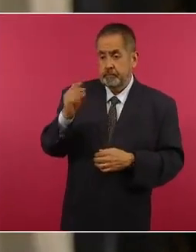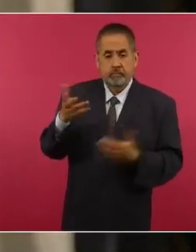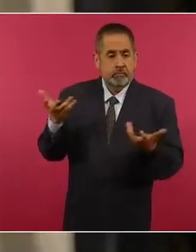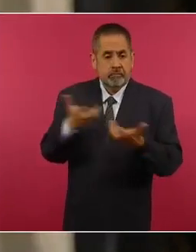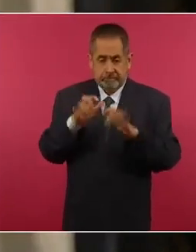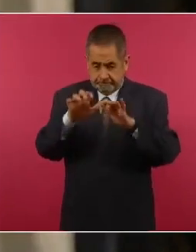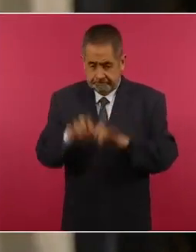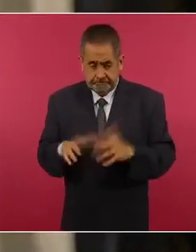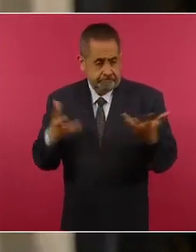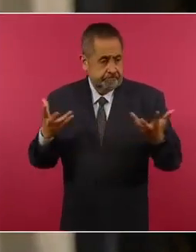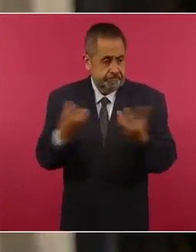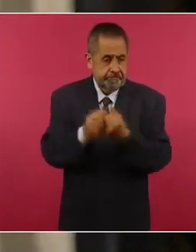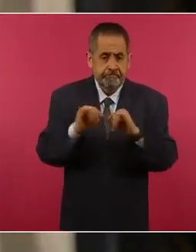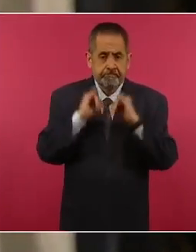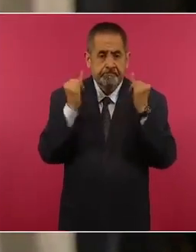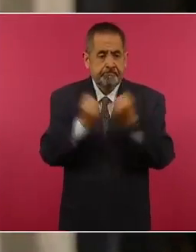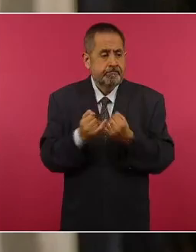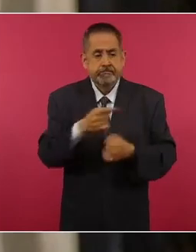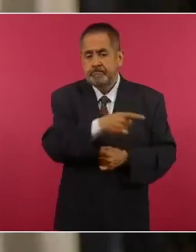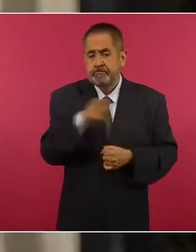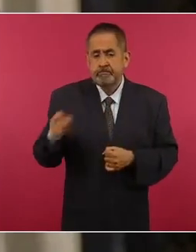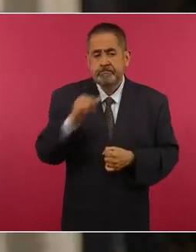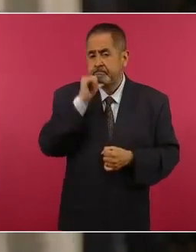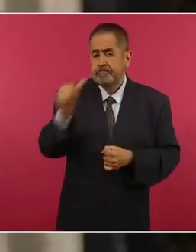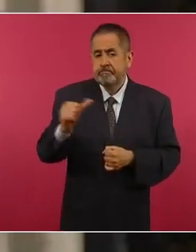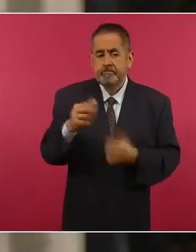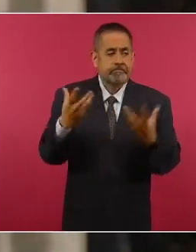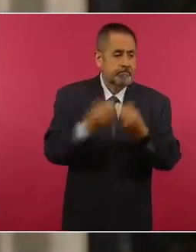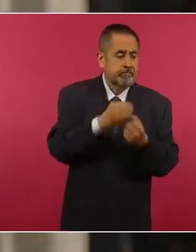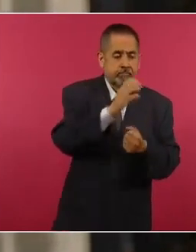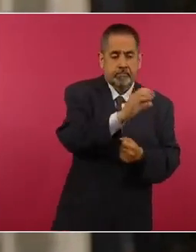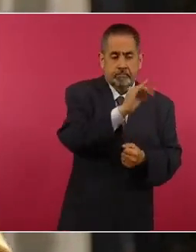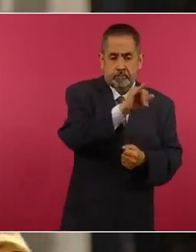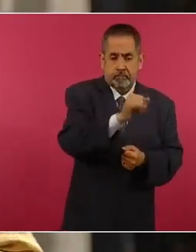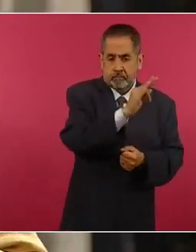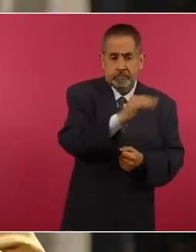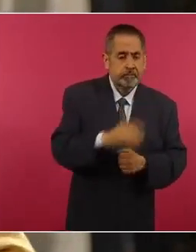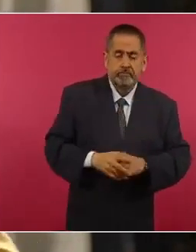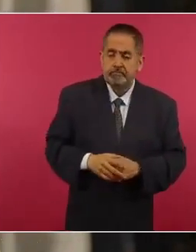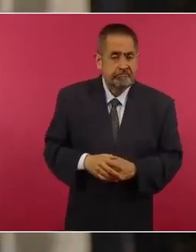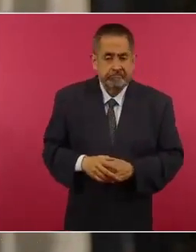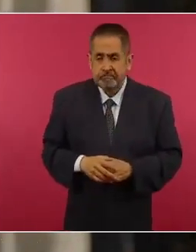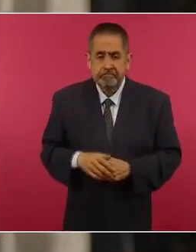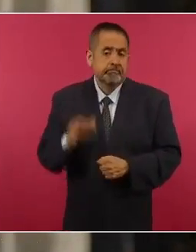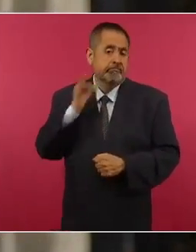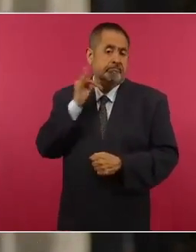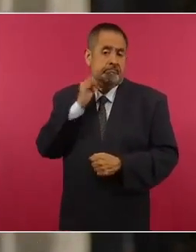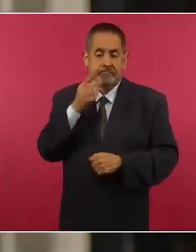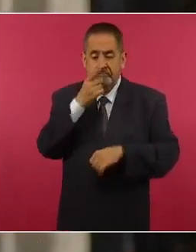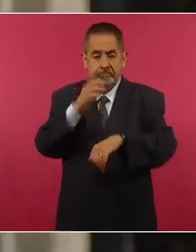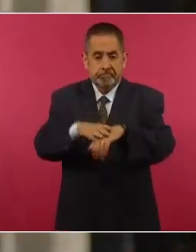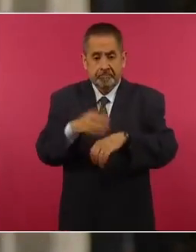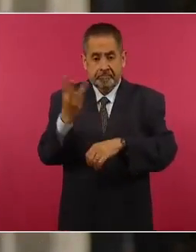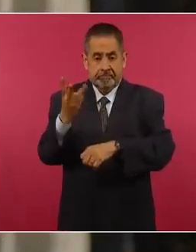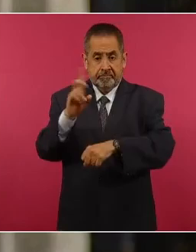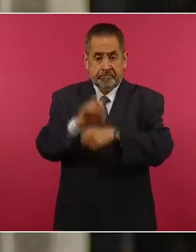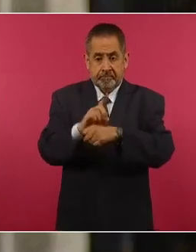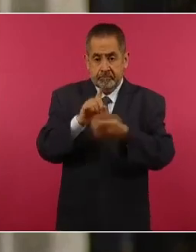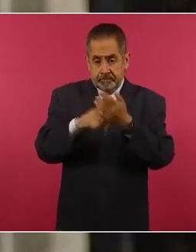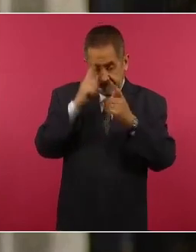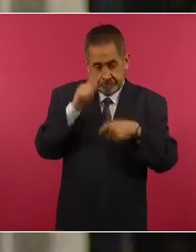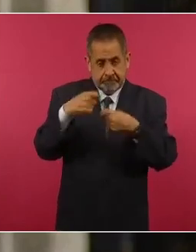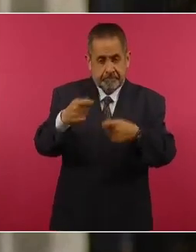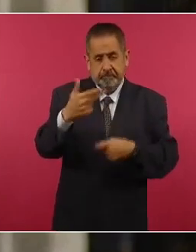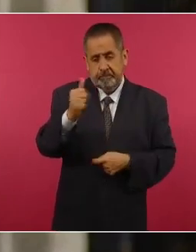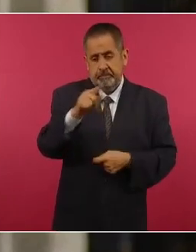generado la reunión con los funcionarios del Consejo de la Judicatura. La Fiscalía de Asuntos Internos le da 3 días al maestro Asael Ruiz